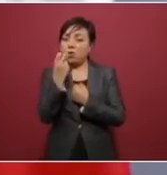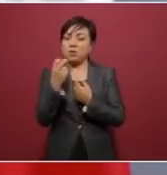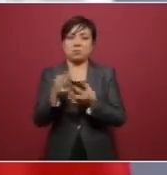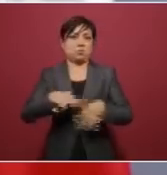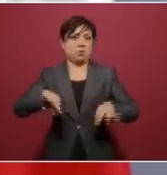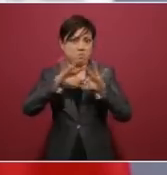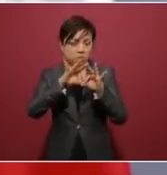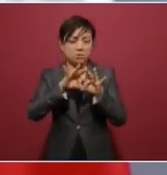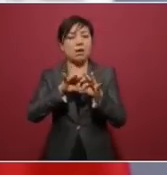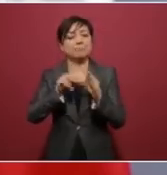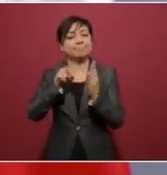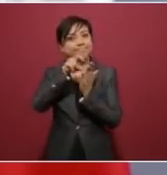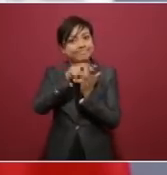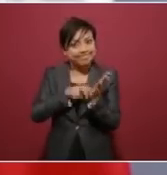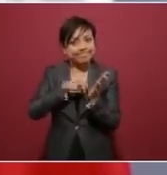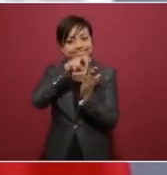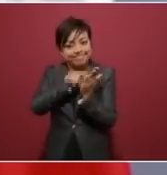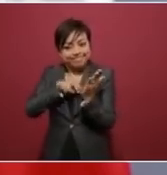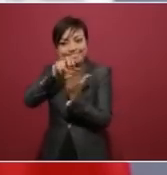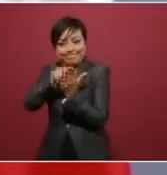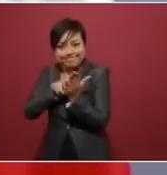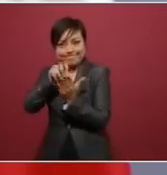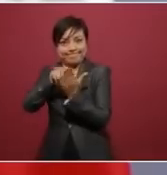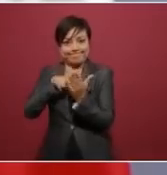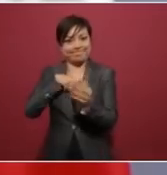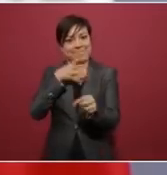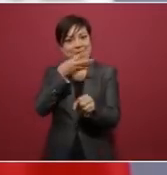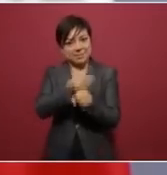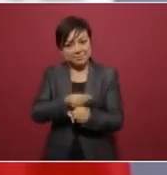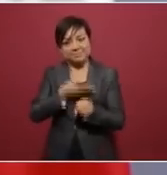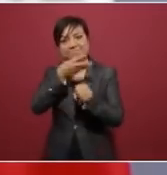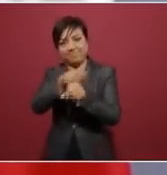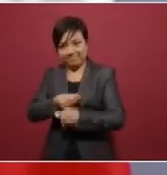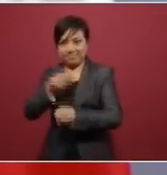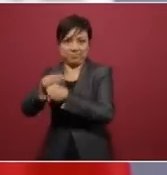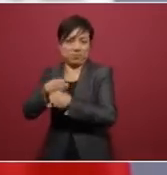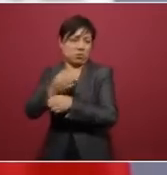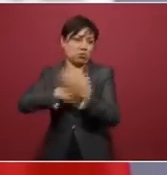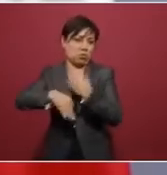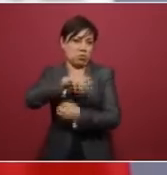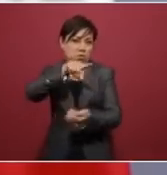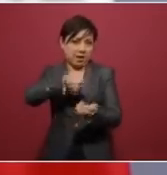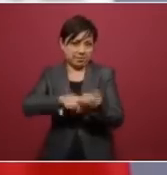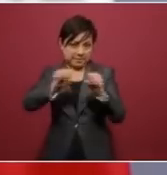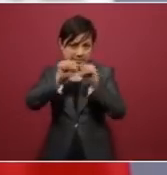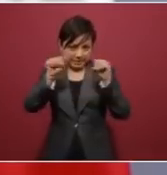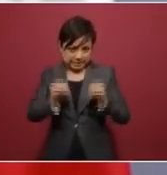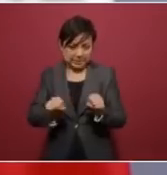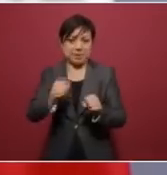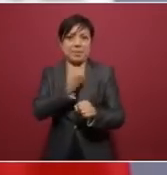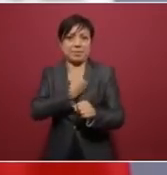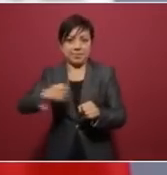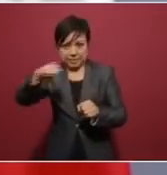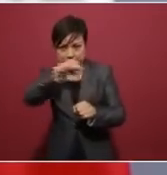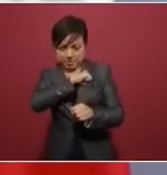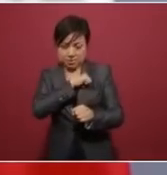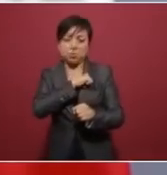todo el sistema de salud. Vamos a crear un Instituto Nacional